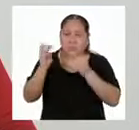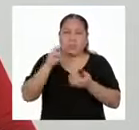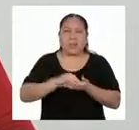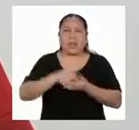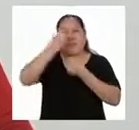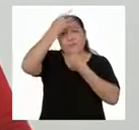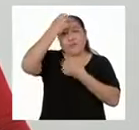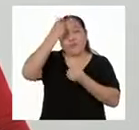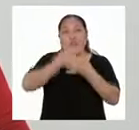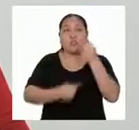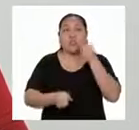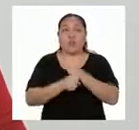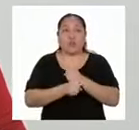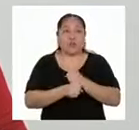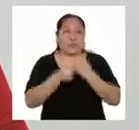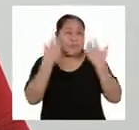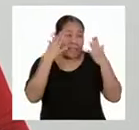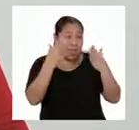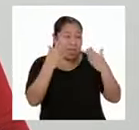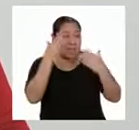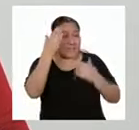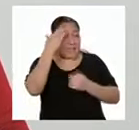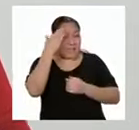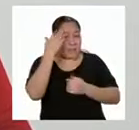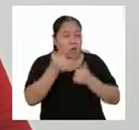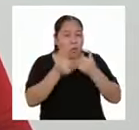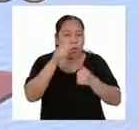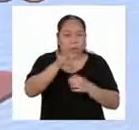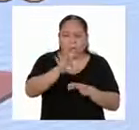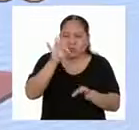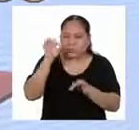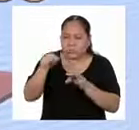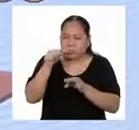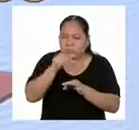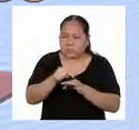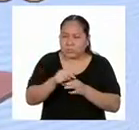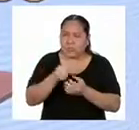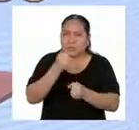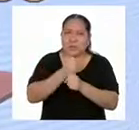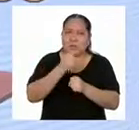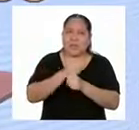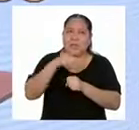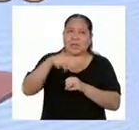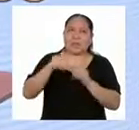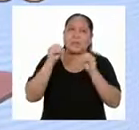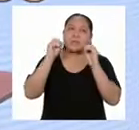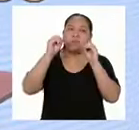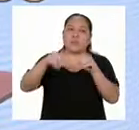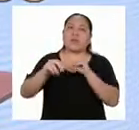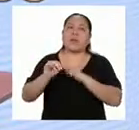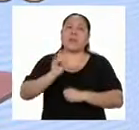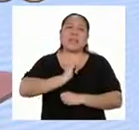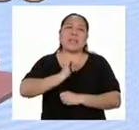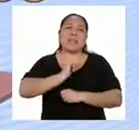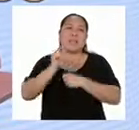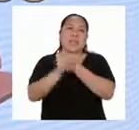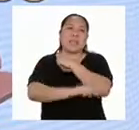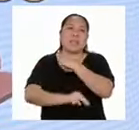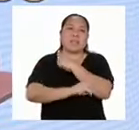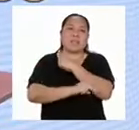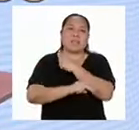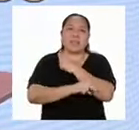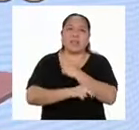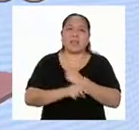¿Y ya tienes el texto con el que trabajaremos hoy? El texto se llama La Identidad Nacional y es